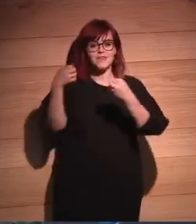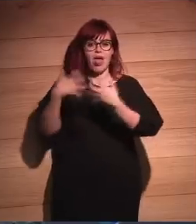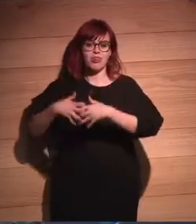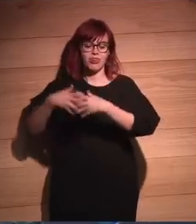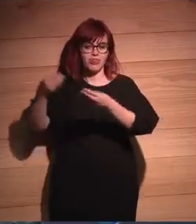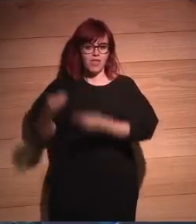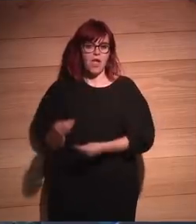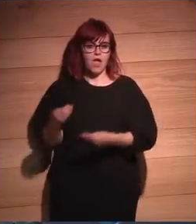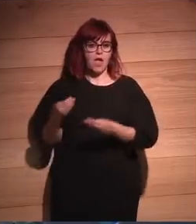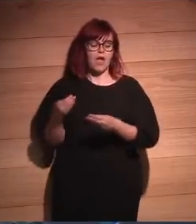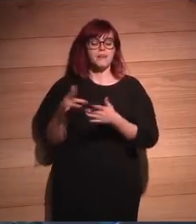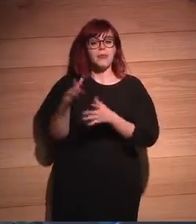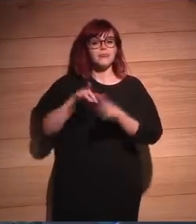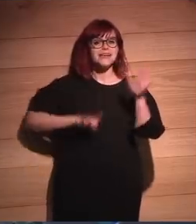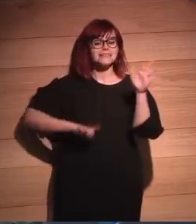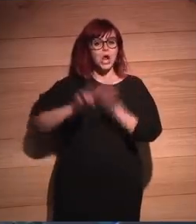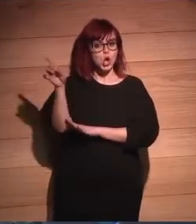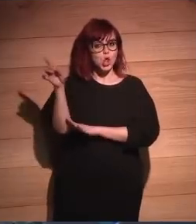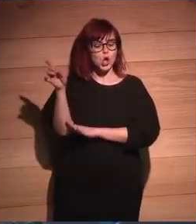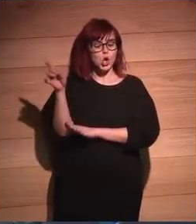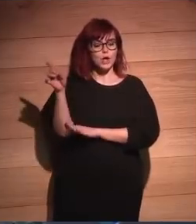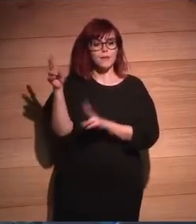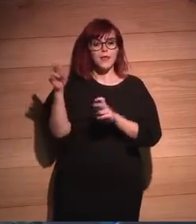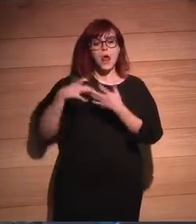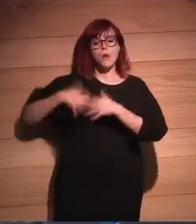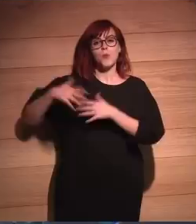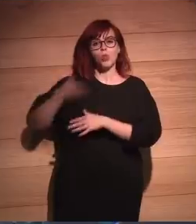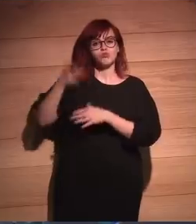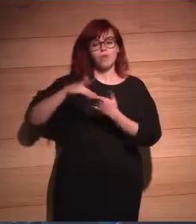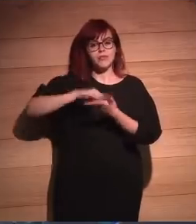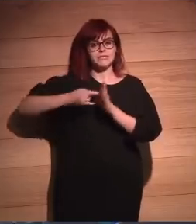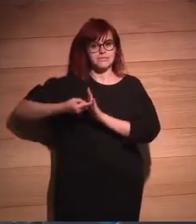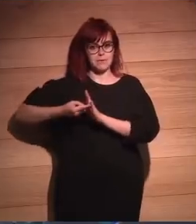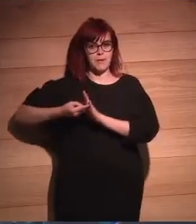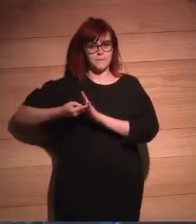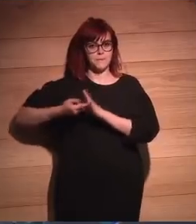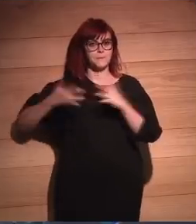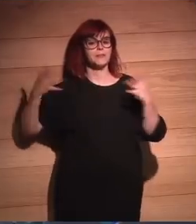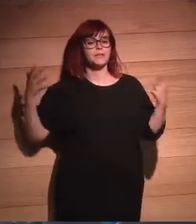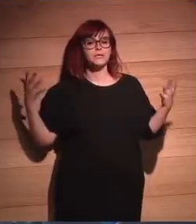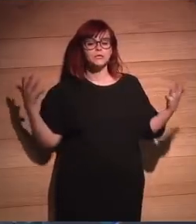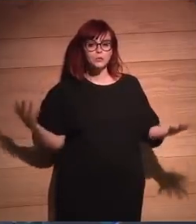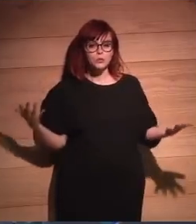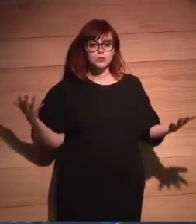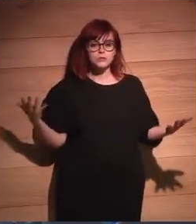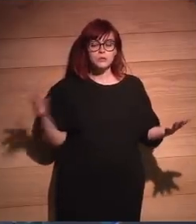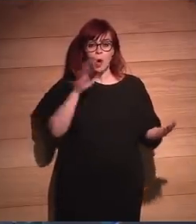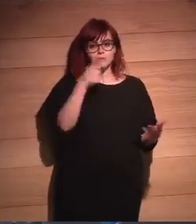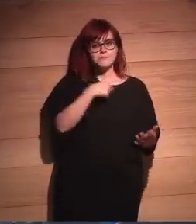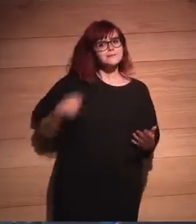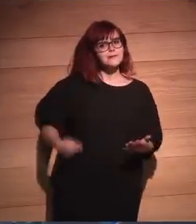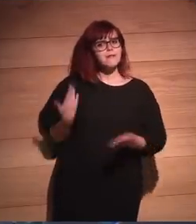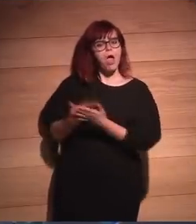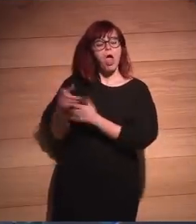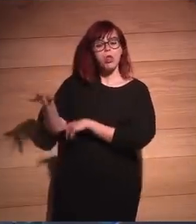el desarrollo precisamente de la productividad del propio sistema, ¿no? Porque China ha demostrado